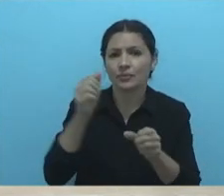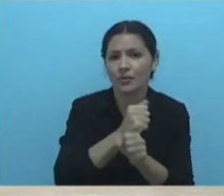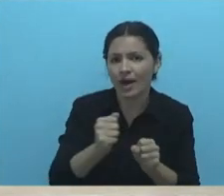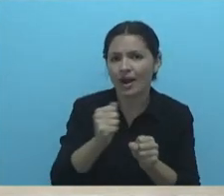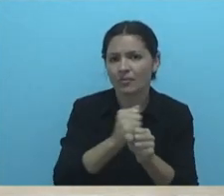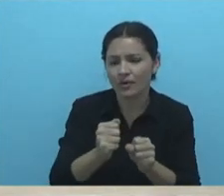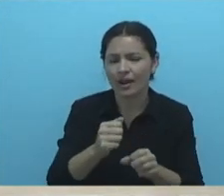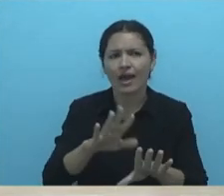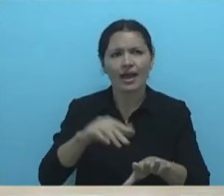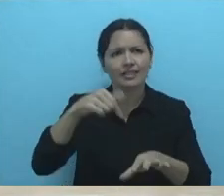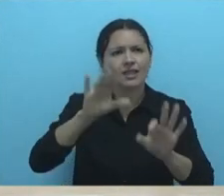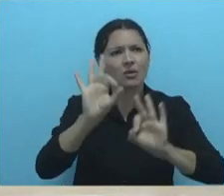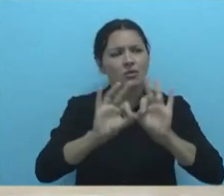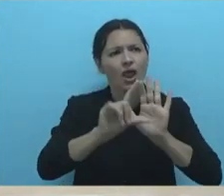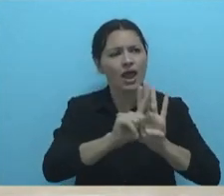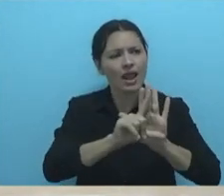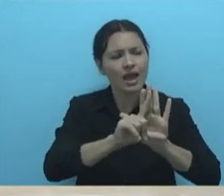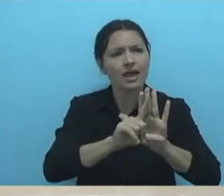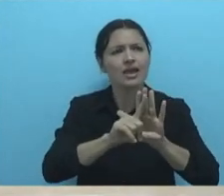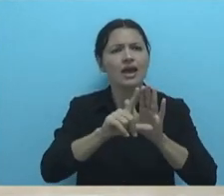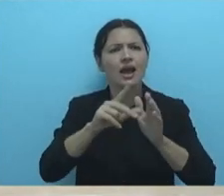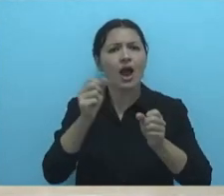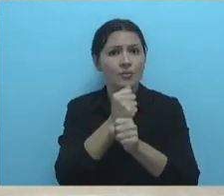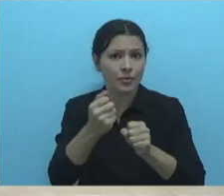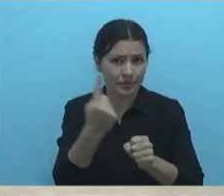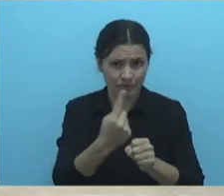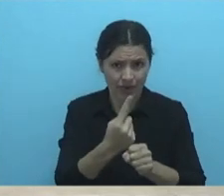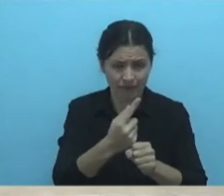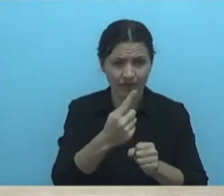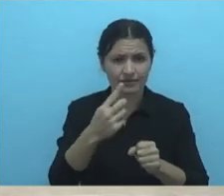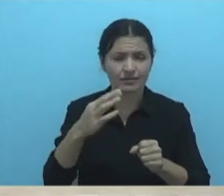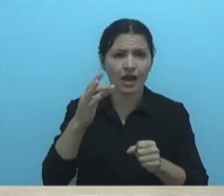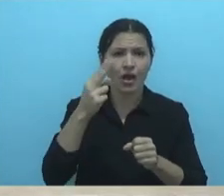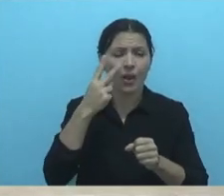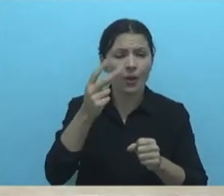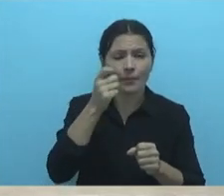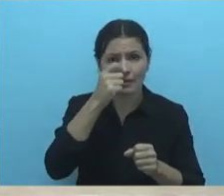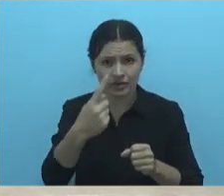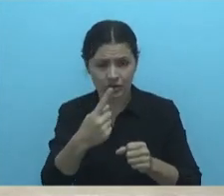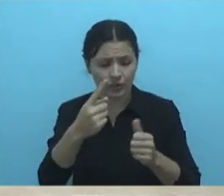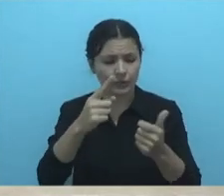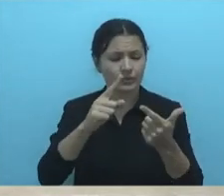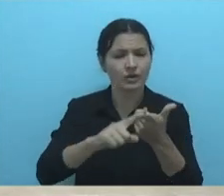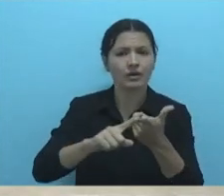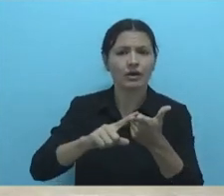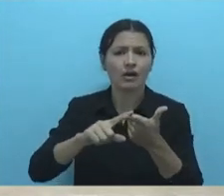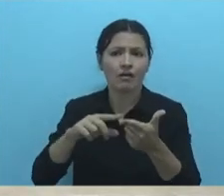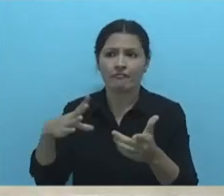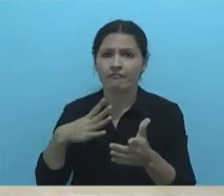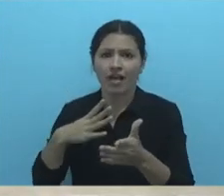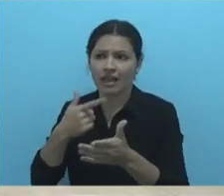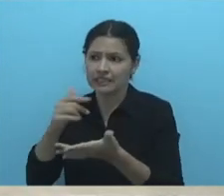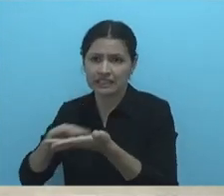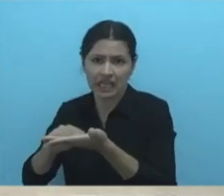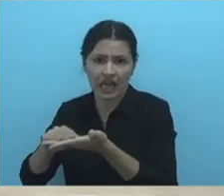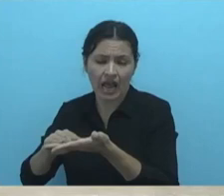2020 la probamos en el 2021 cayó su estado parlamentario por no haber sido tratado por